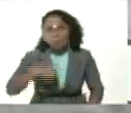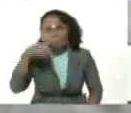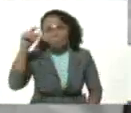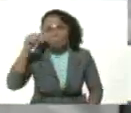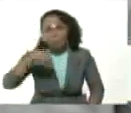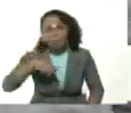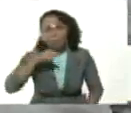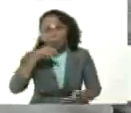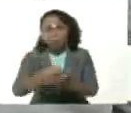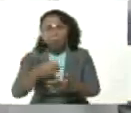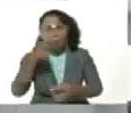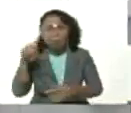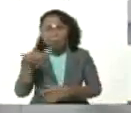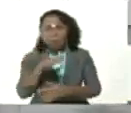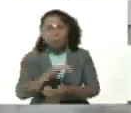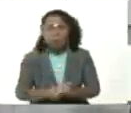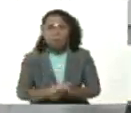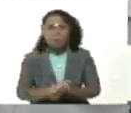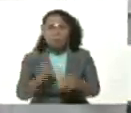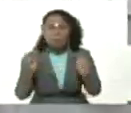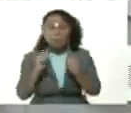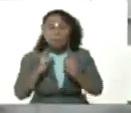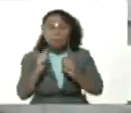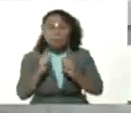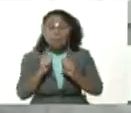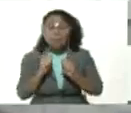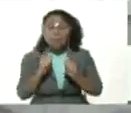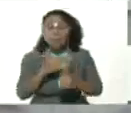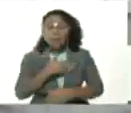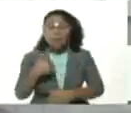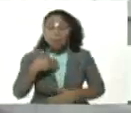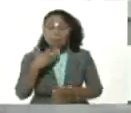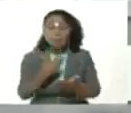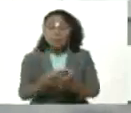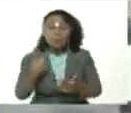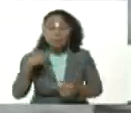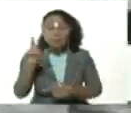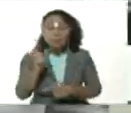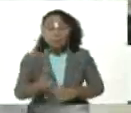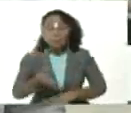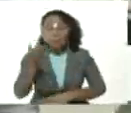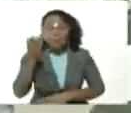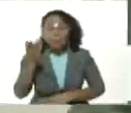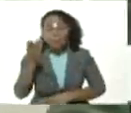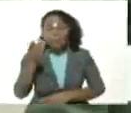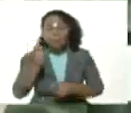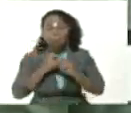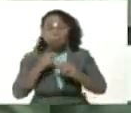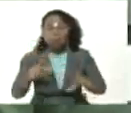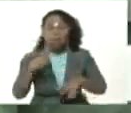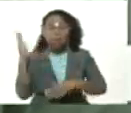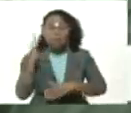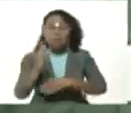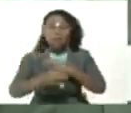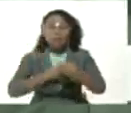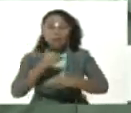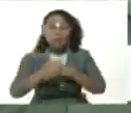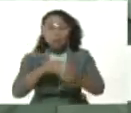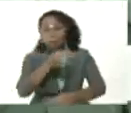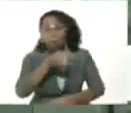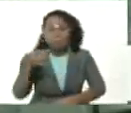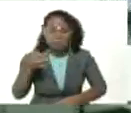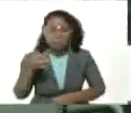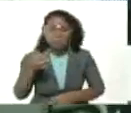de nuestro pueblo merideño, queremos agradecer el importante despliegue que se ha venido realizando en perfecta